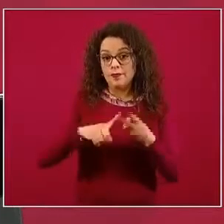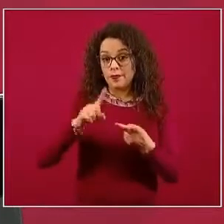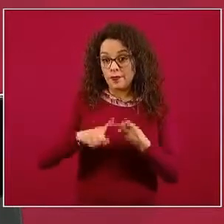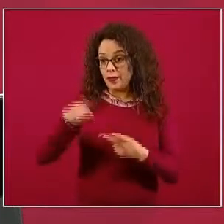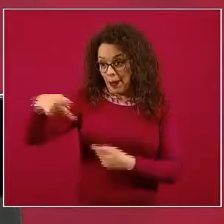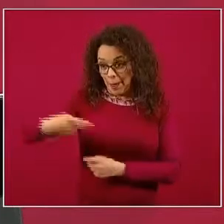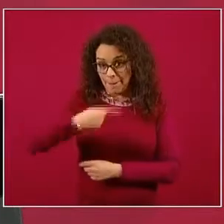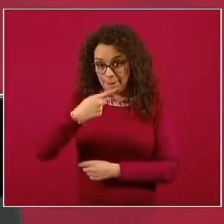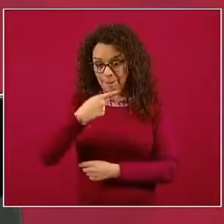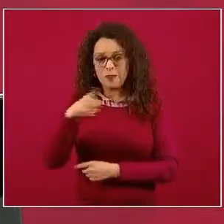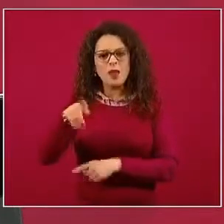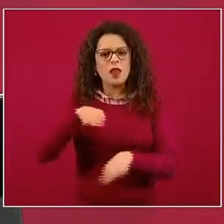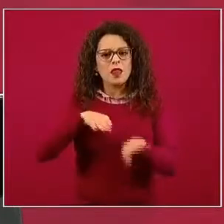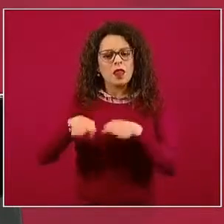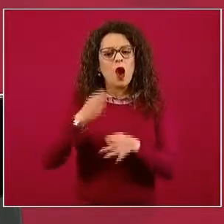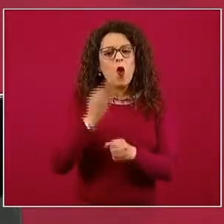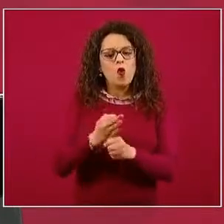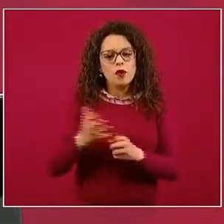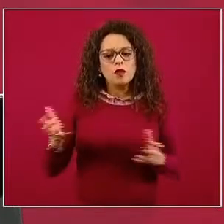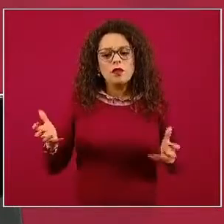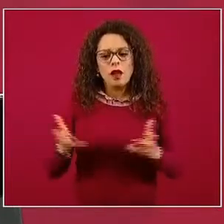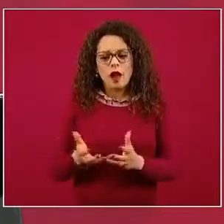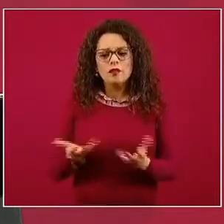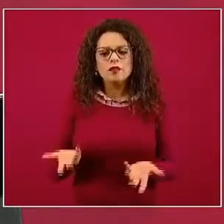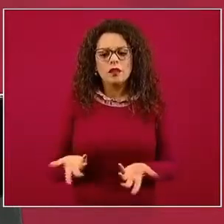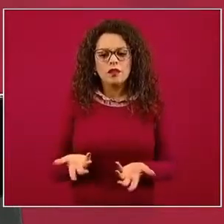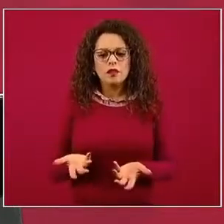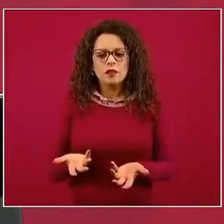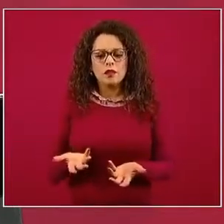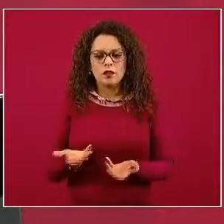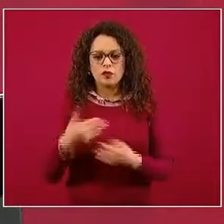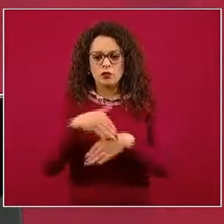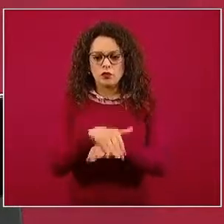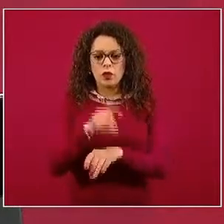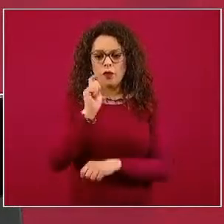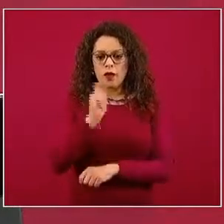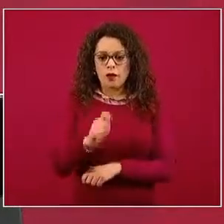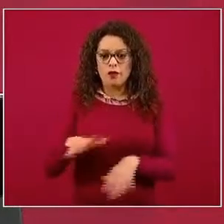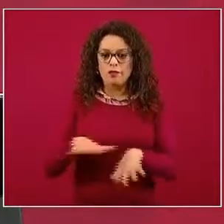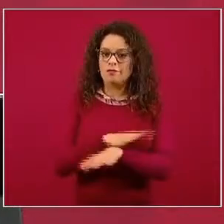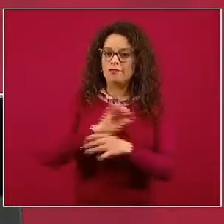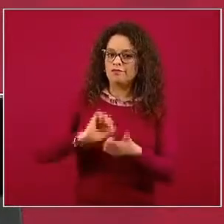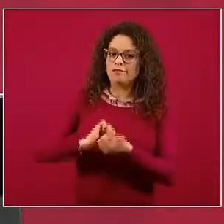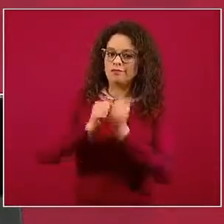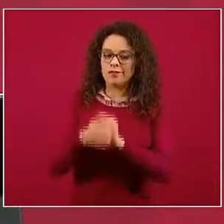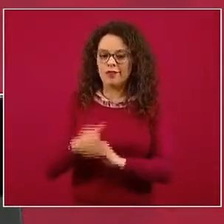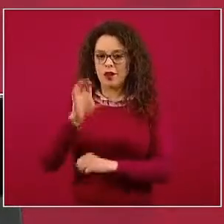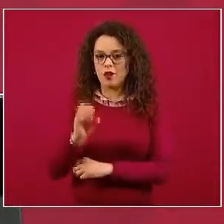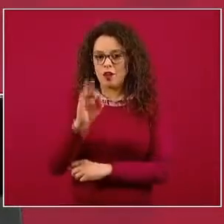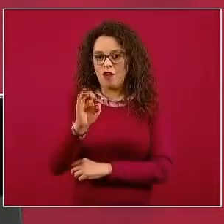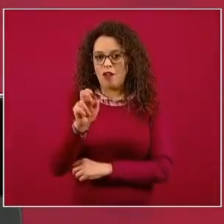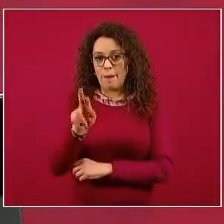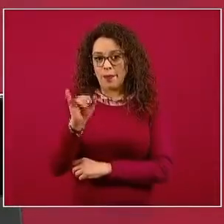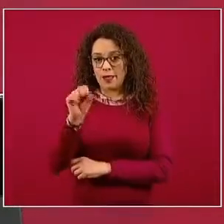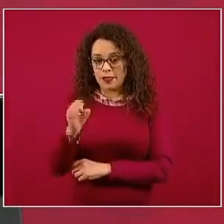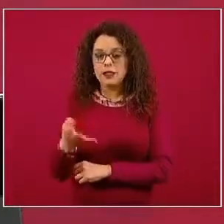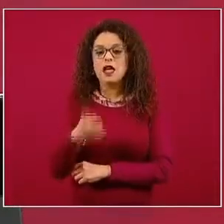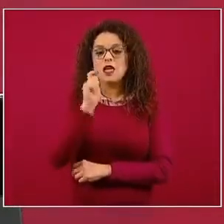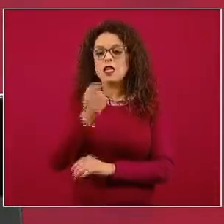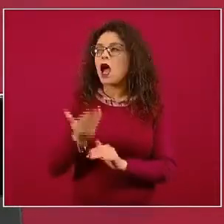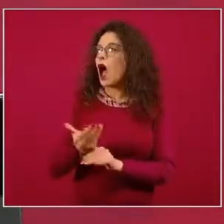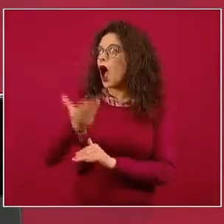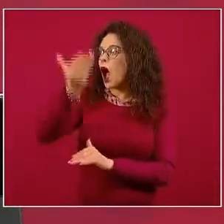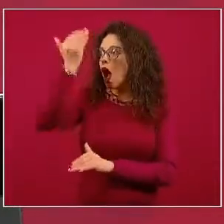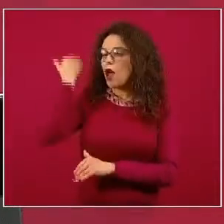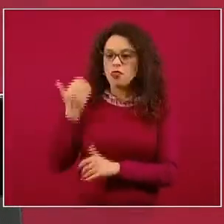pregunta, parte del trabajo que estamos haciendo hoy en la transformación de COFEPRIS es revisar las prácticas que había en el